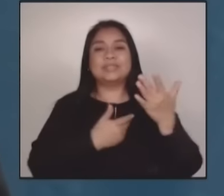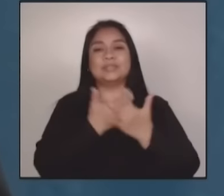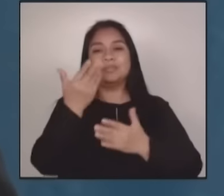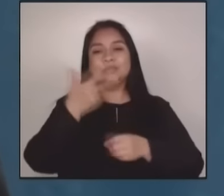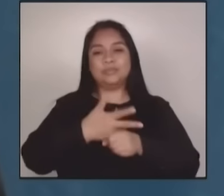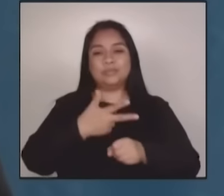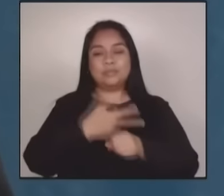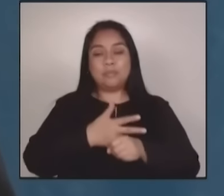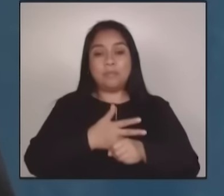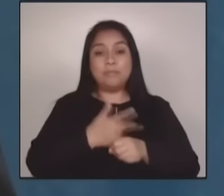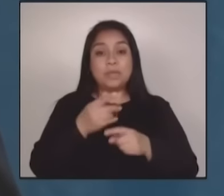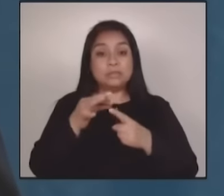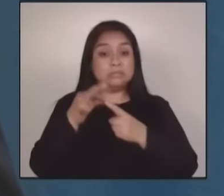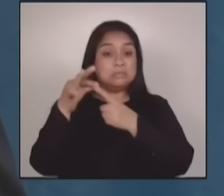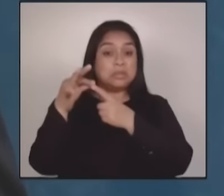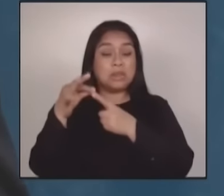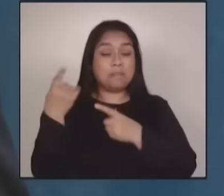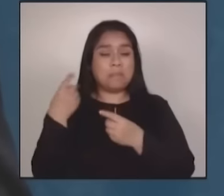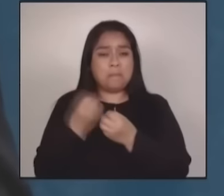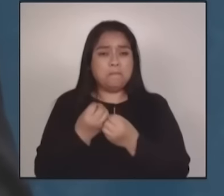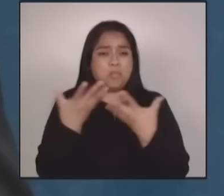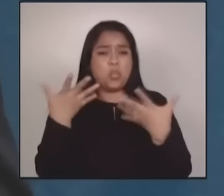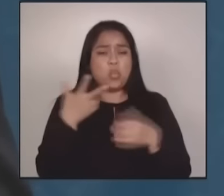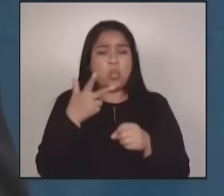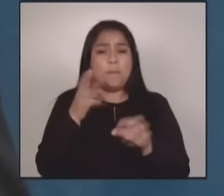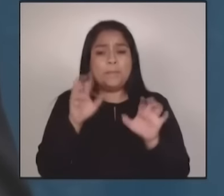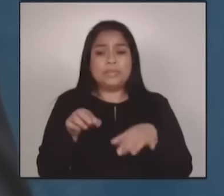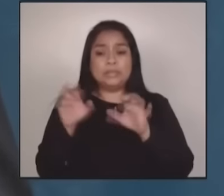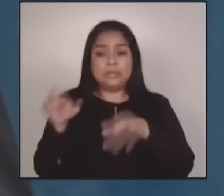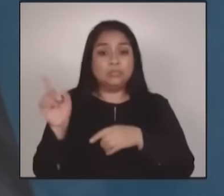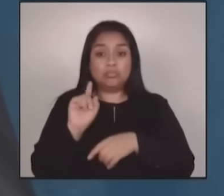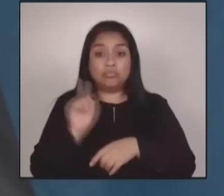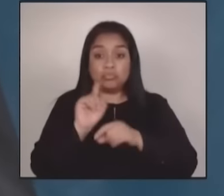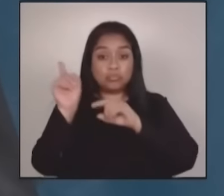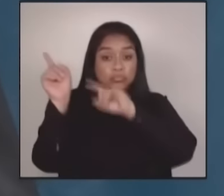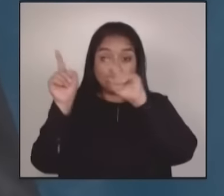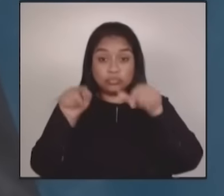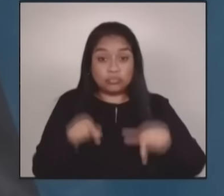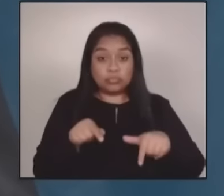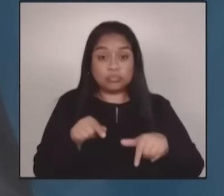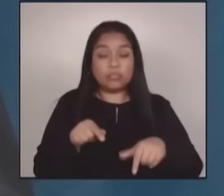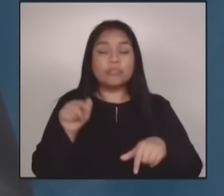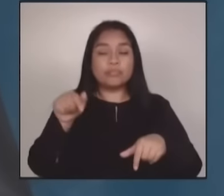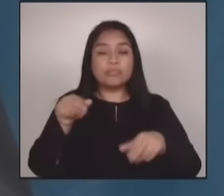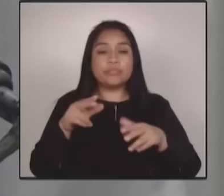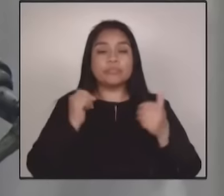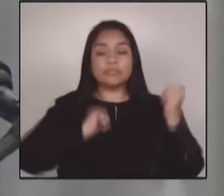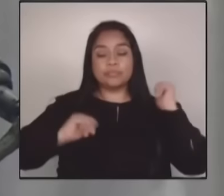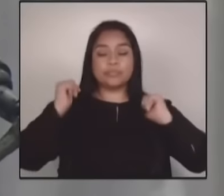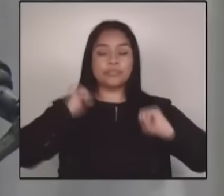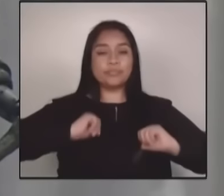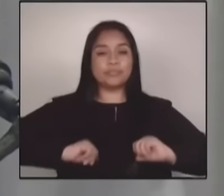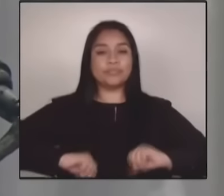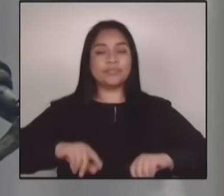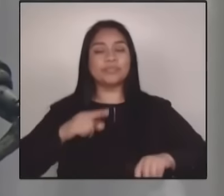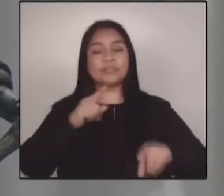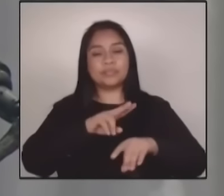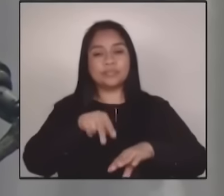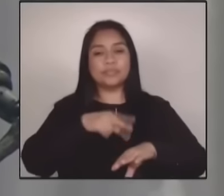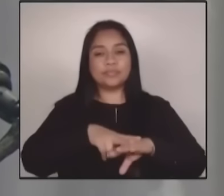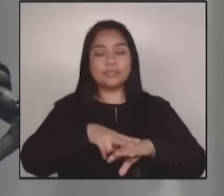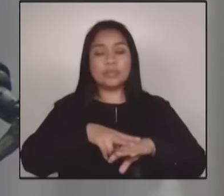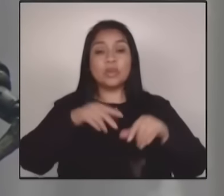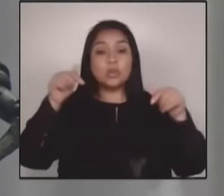especialmente para los millones de personas que hoy no pudieron estar presentes en este teatro. Hoy